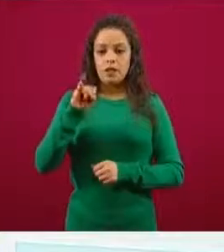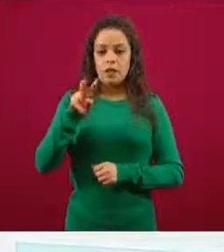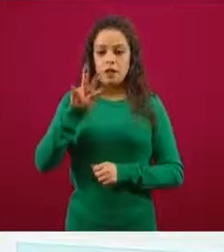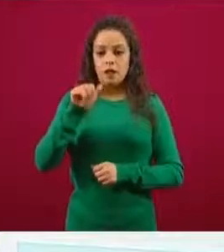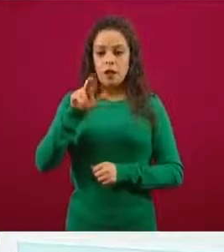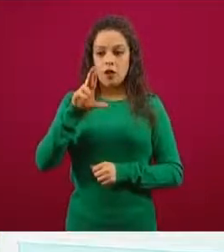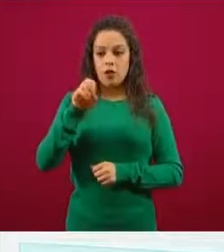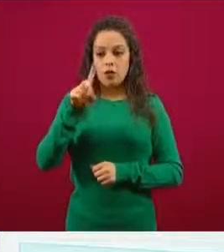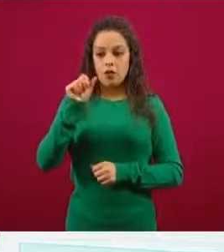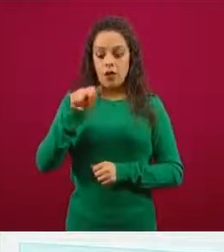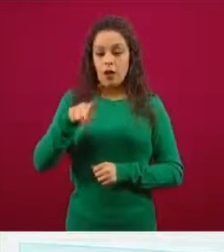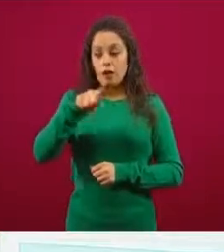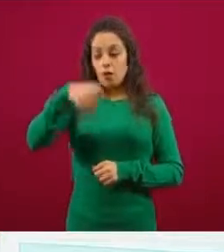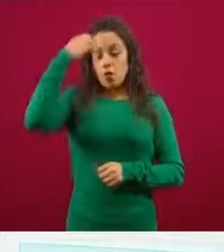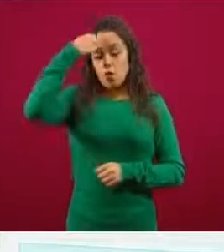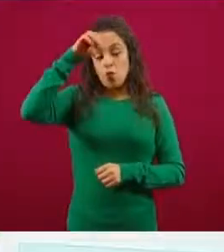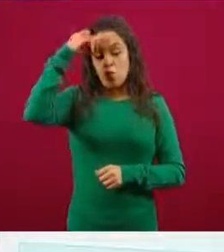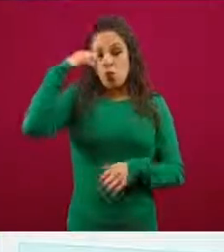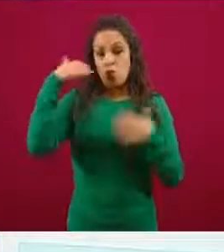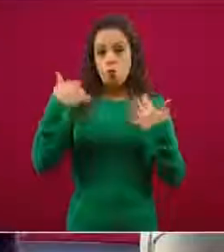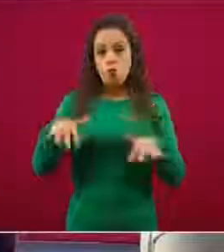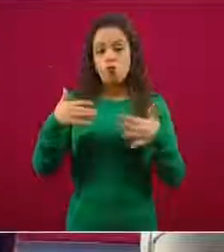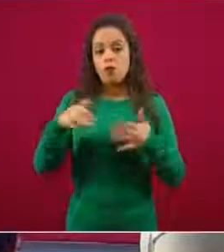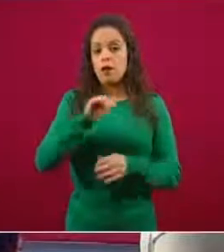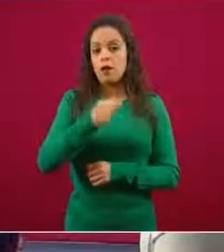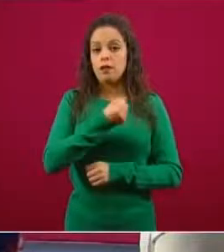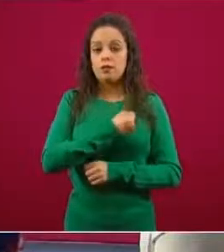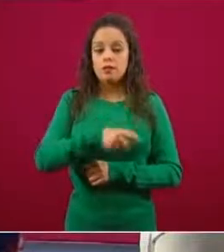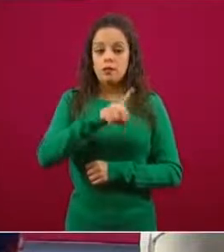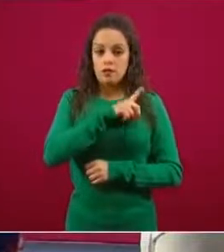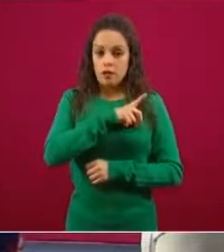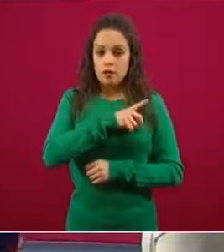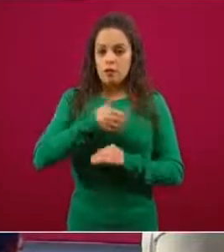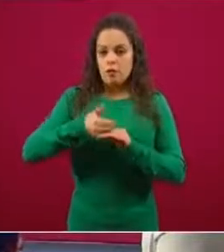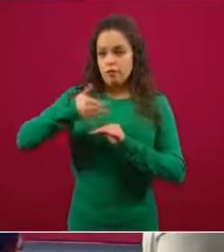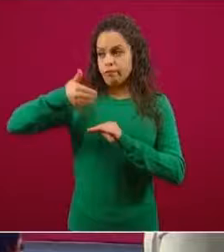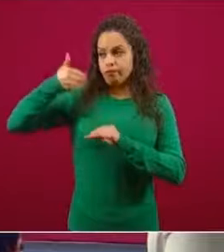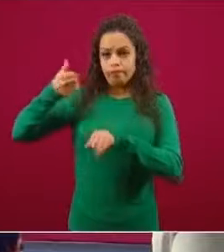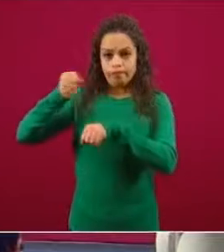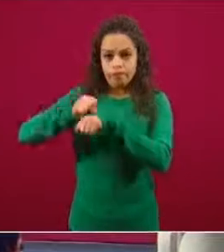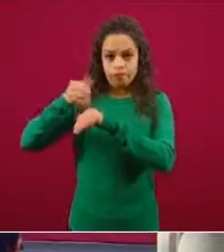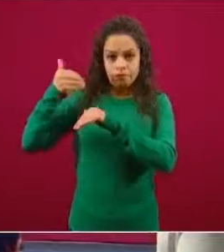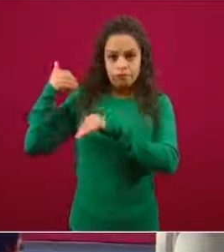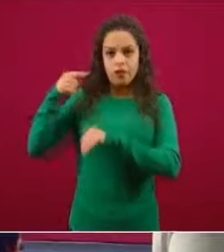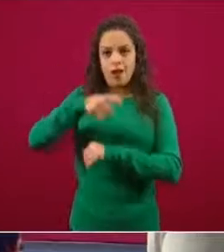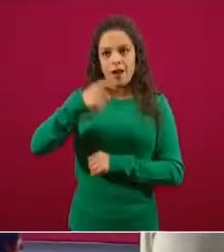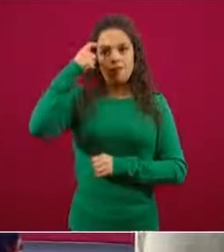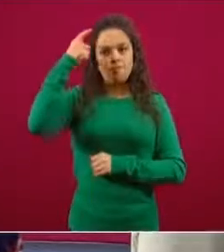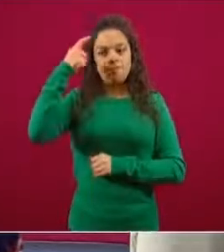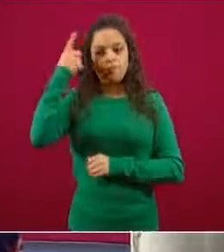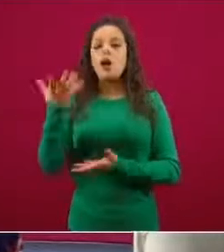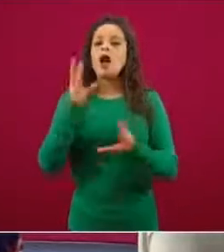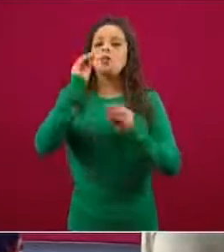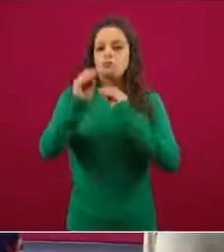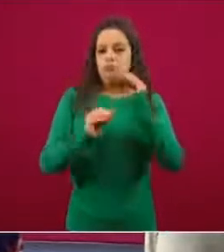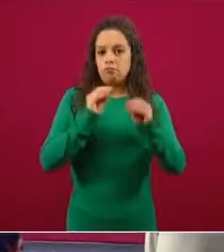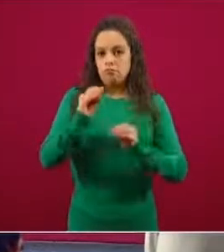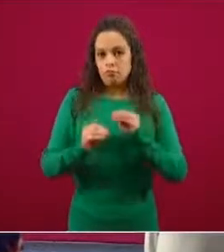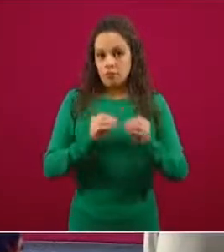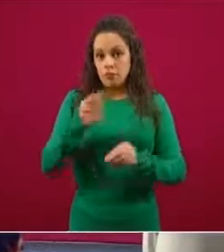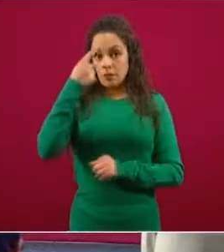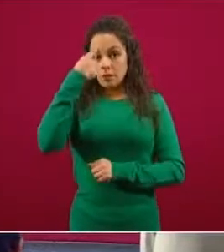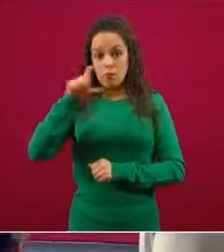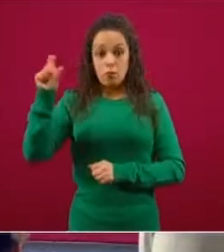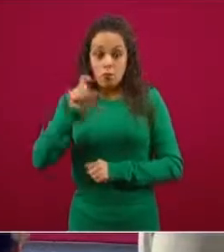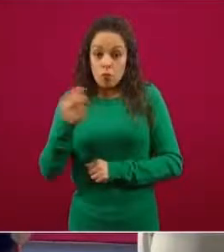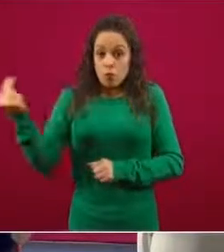una experta en salud pública, desde varias semanas atrás había planteado estos diseños justo para que entraran en operación en el